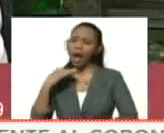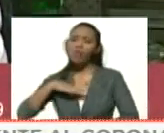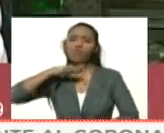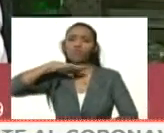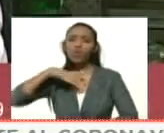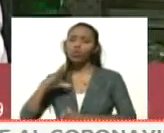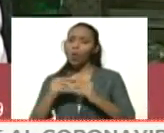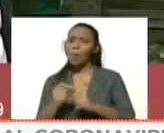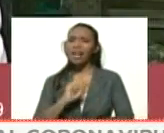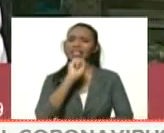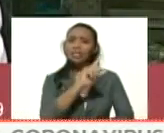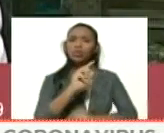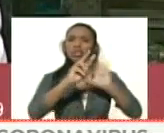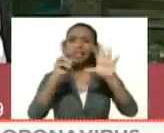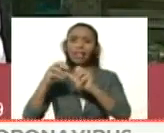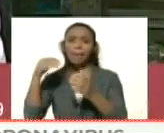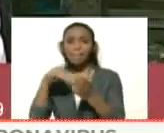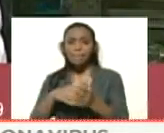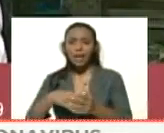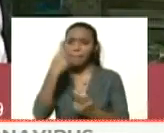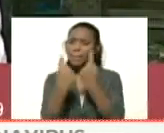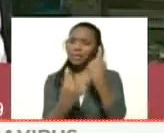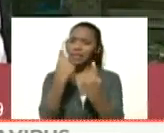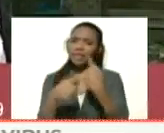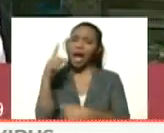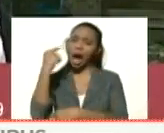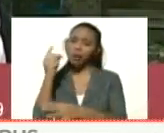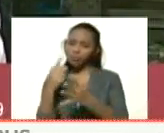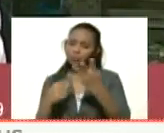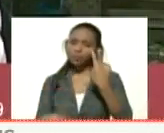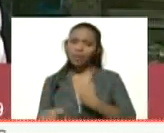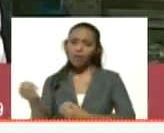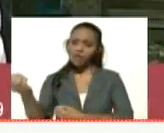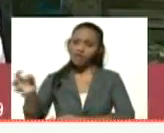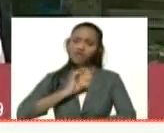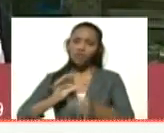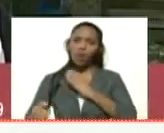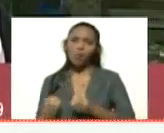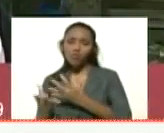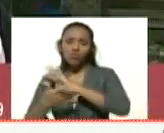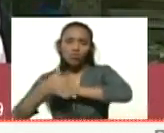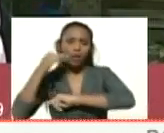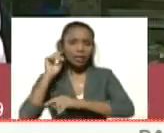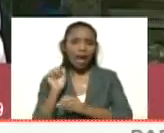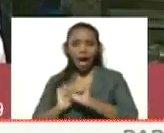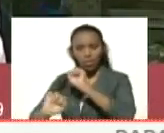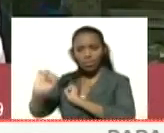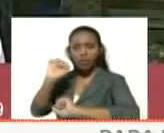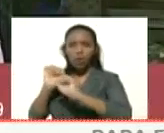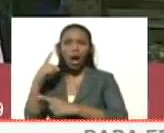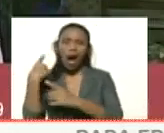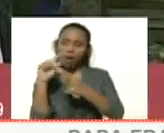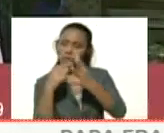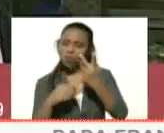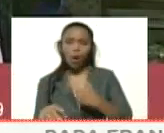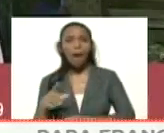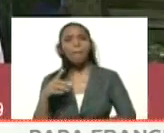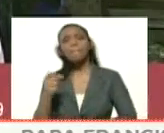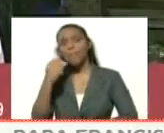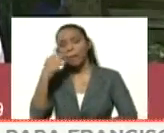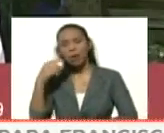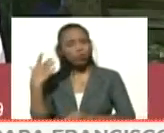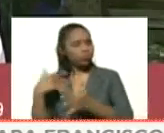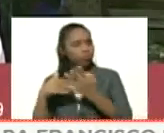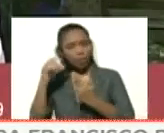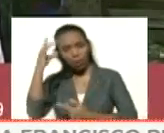para atender a 170.000 pacientes, tenemos antirretrovirales, tenemos antibióticos, tenemos corticosteroides, tenemos paracetamol en cantidad